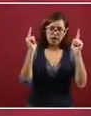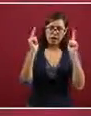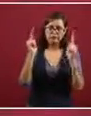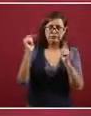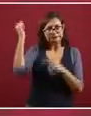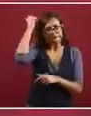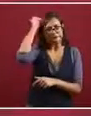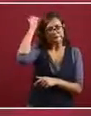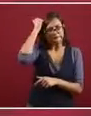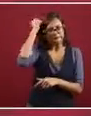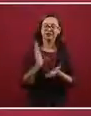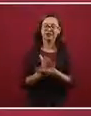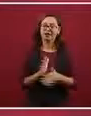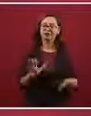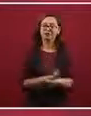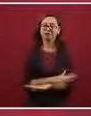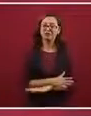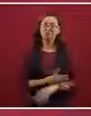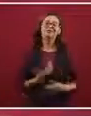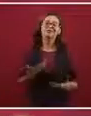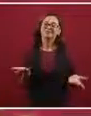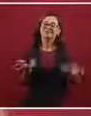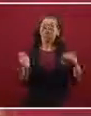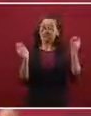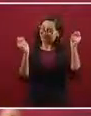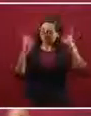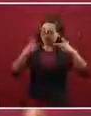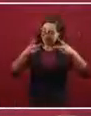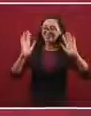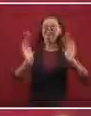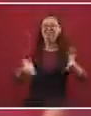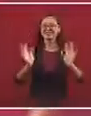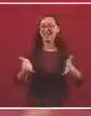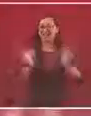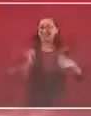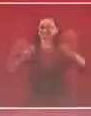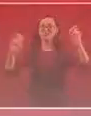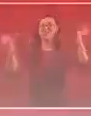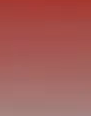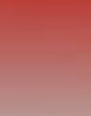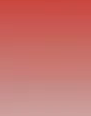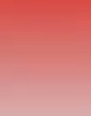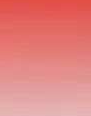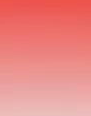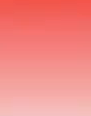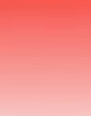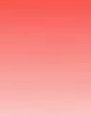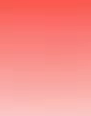Tocó madera. Ya quedamos. Nos vemos.